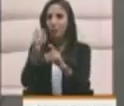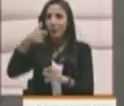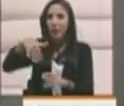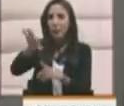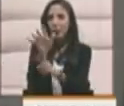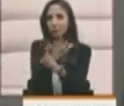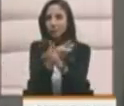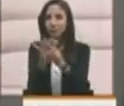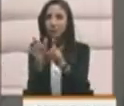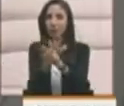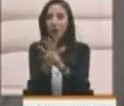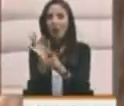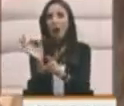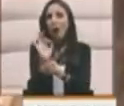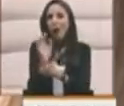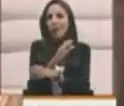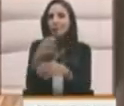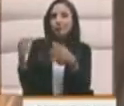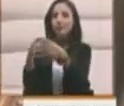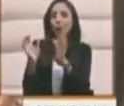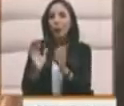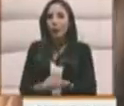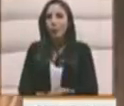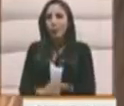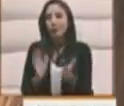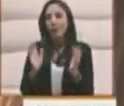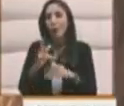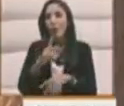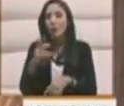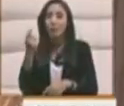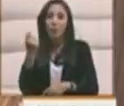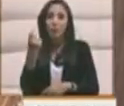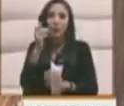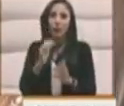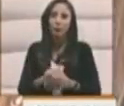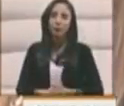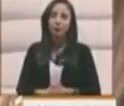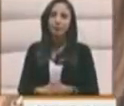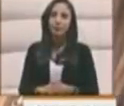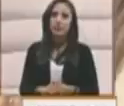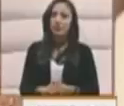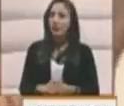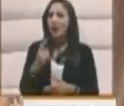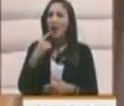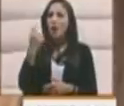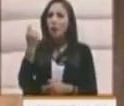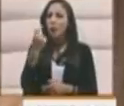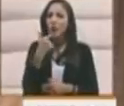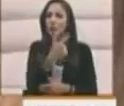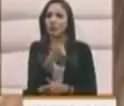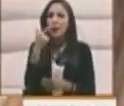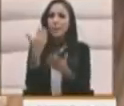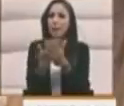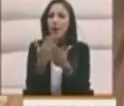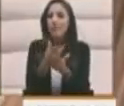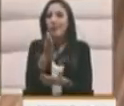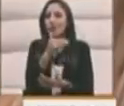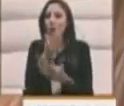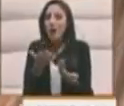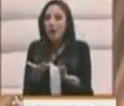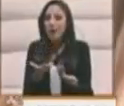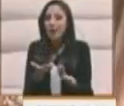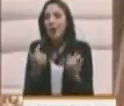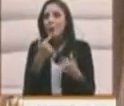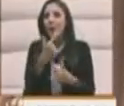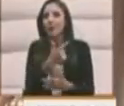o si son de factores radicales. Los diputados que lo antecedieron, ellos dicen que ellos no tienen pruebas para decir